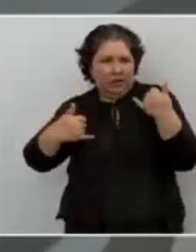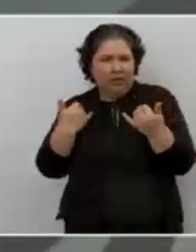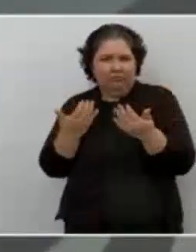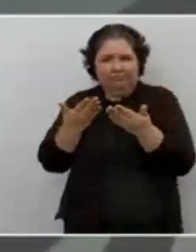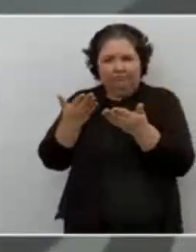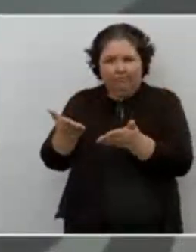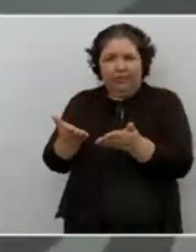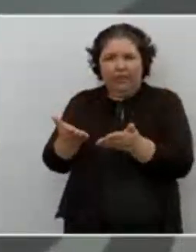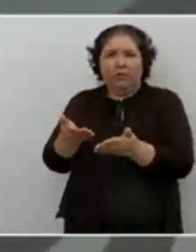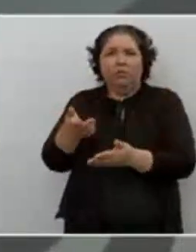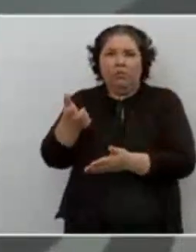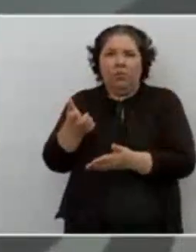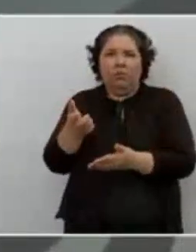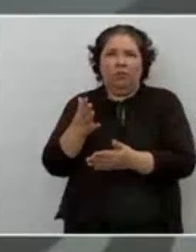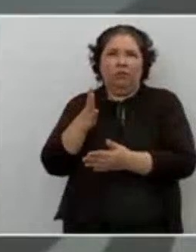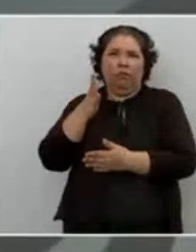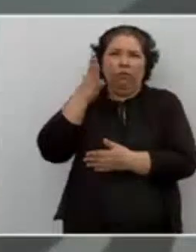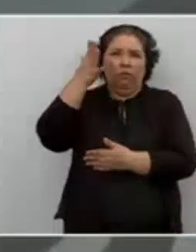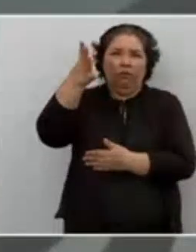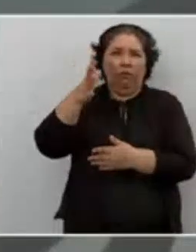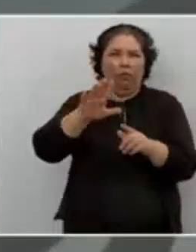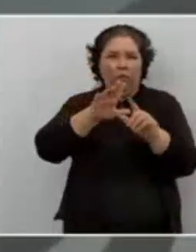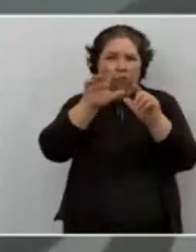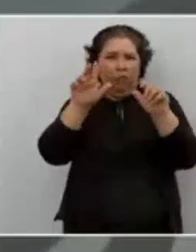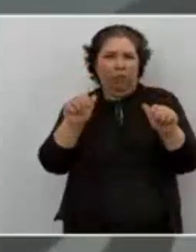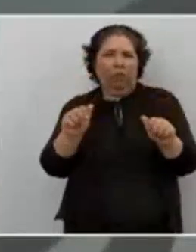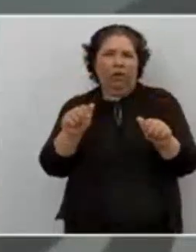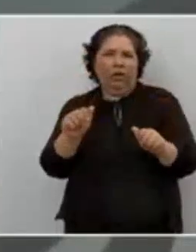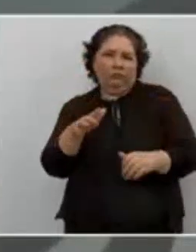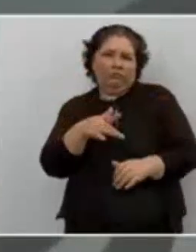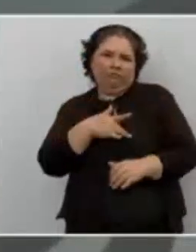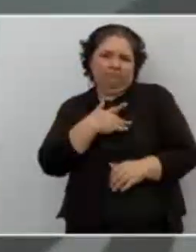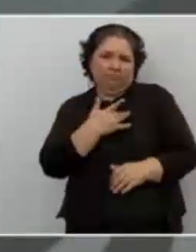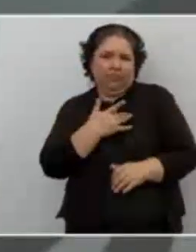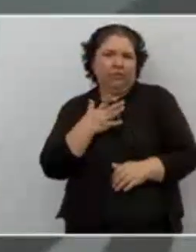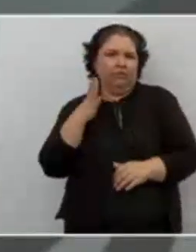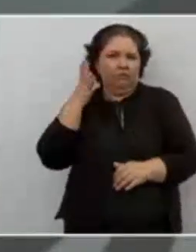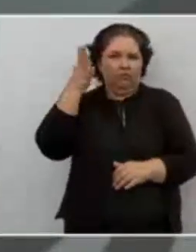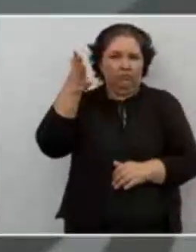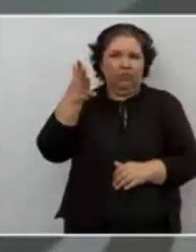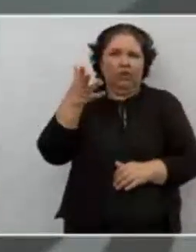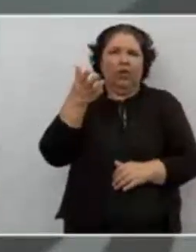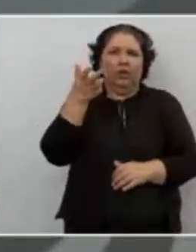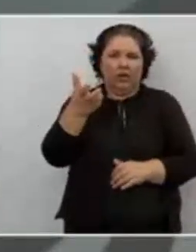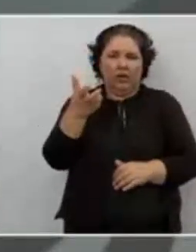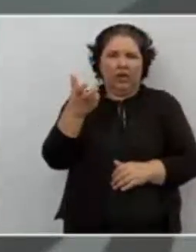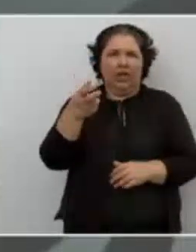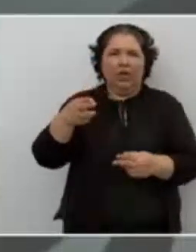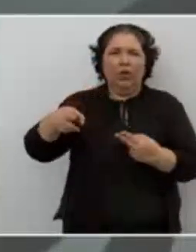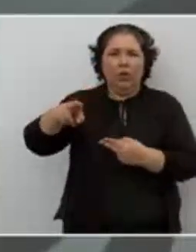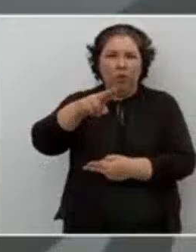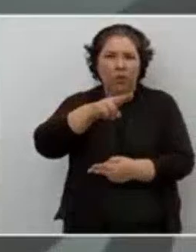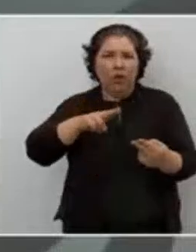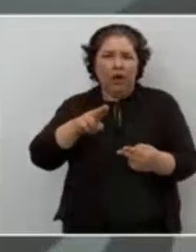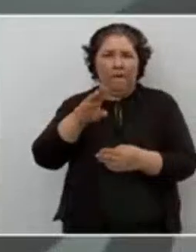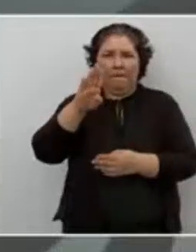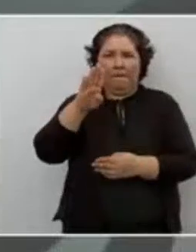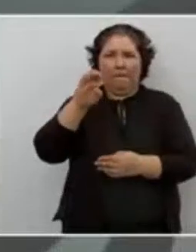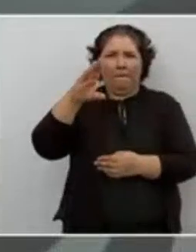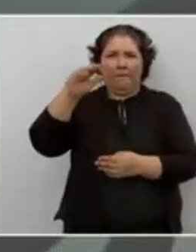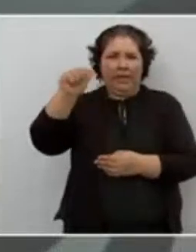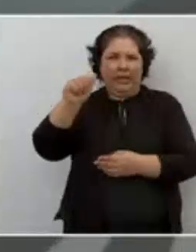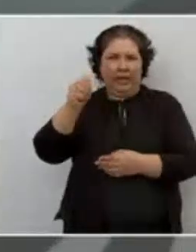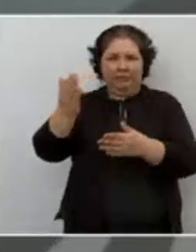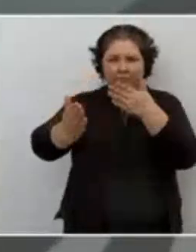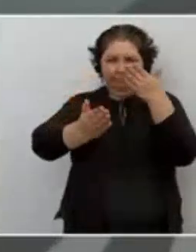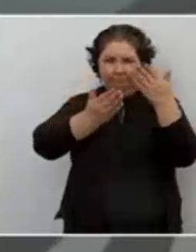vamos a construir la paz. Ese es nuestro sentir y nuestra acción. Se volvió universal la beca para